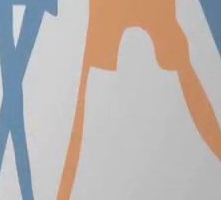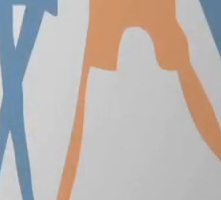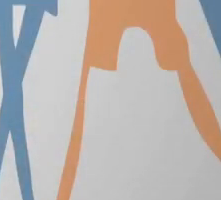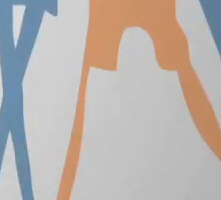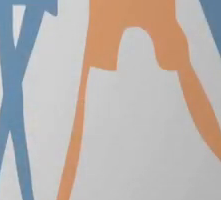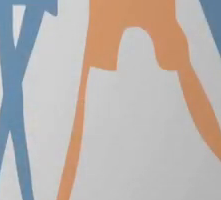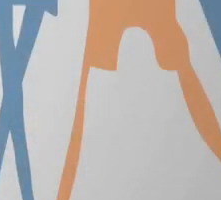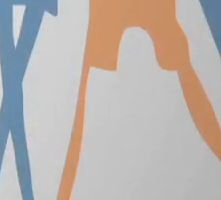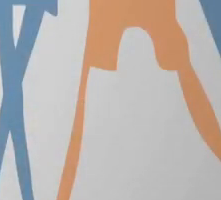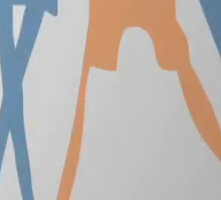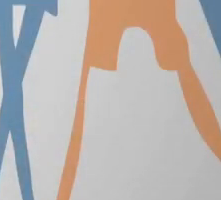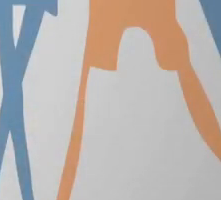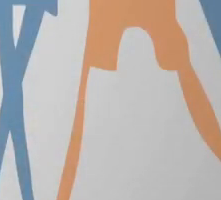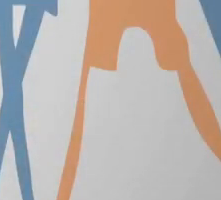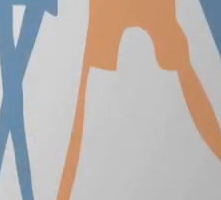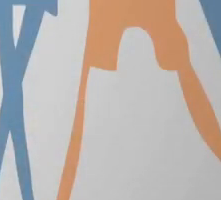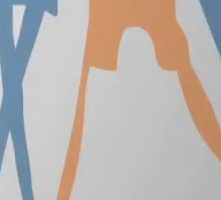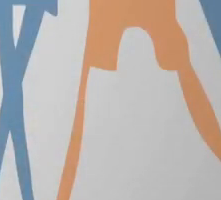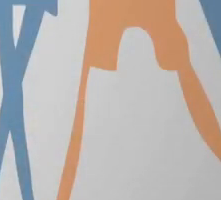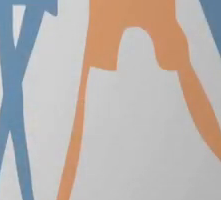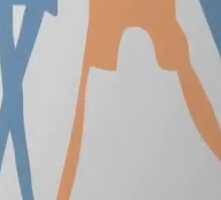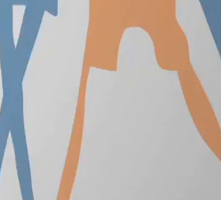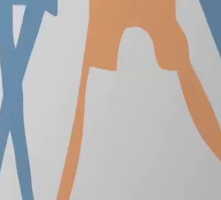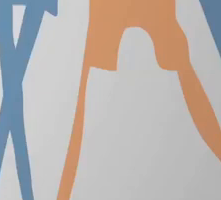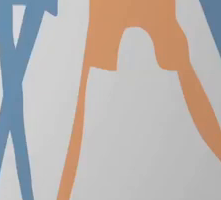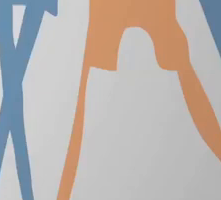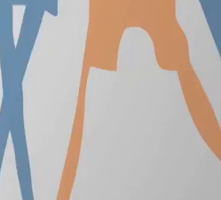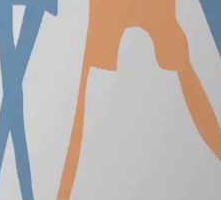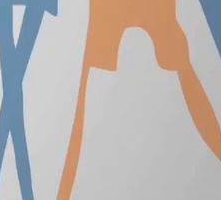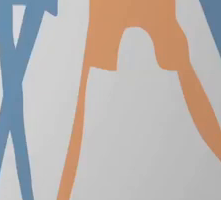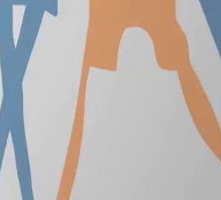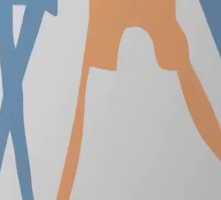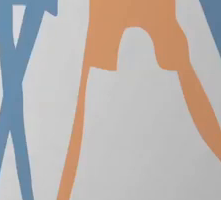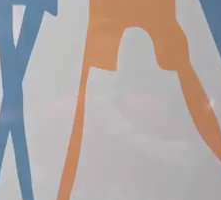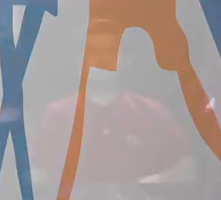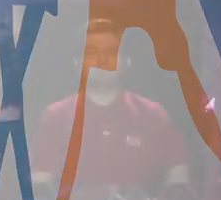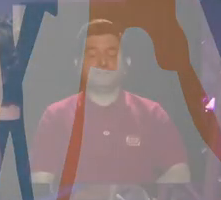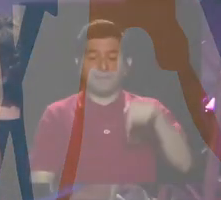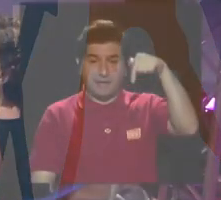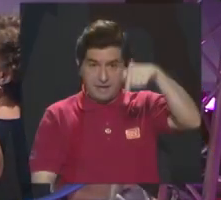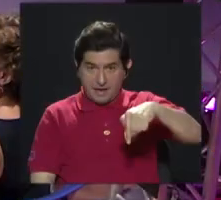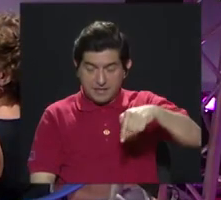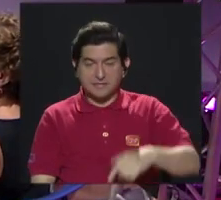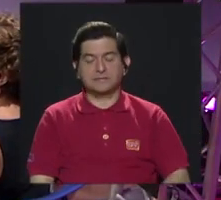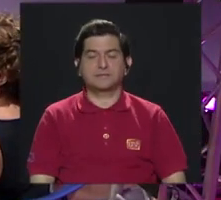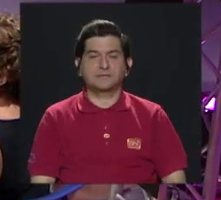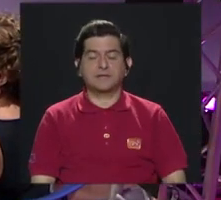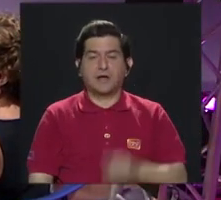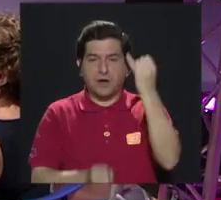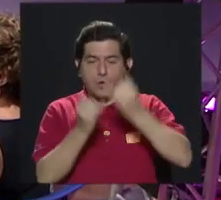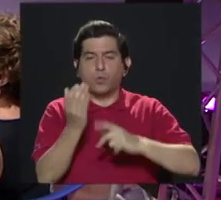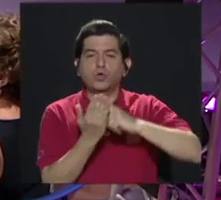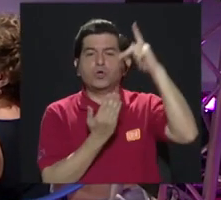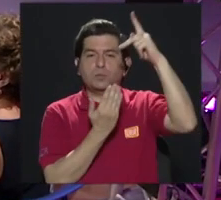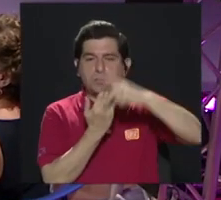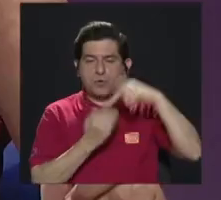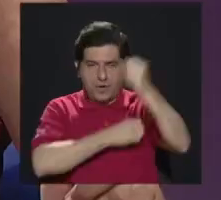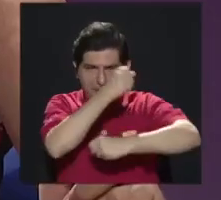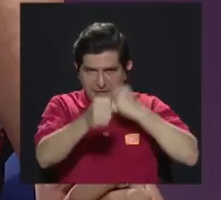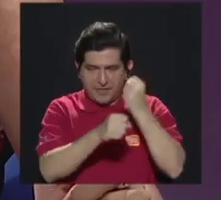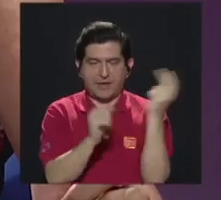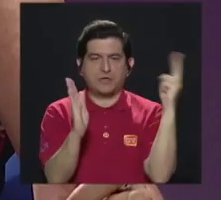Gracias por acompañarnos una vez más en Irreverencias. Este es nuestro último programa del